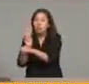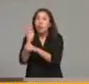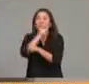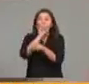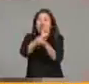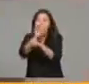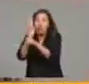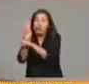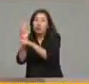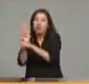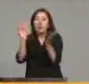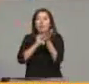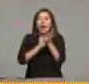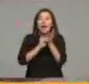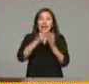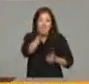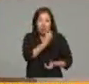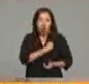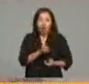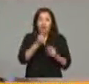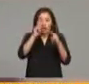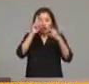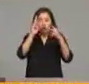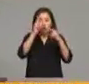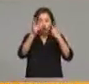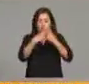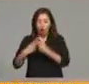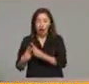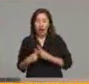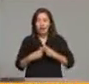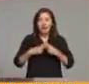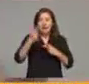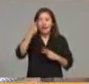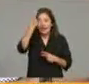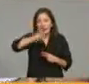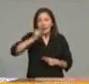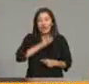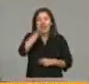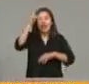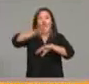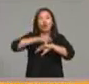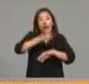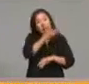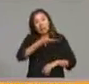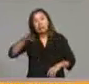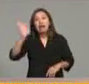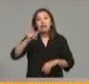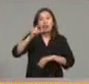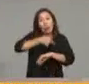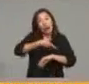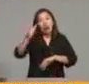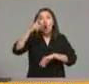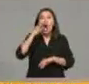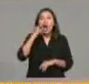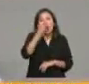noto que las mujeres se hacen la mamografía se hacen el papanicolao los controles andan arrumbaron para la prevención del cáncer de próstata